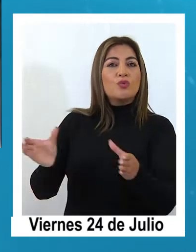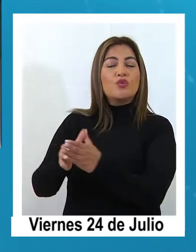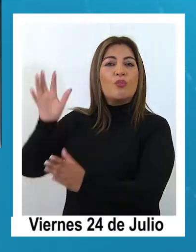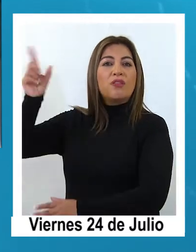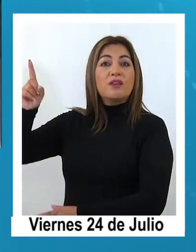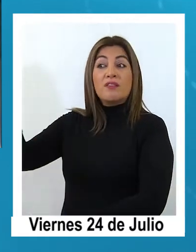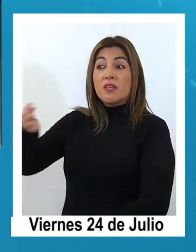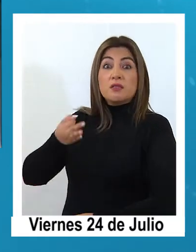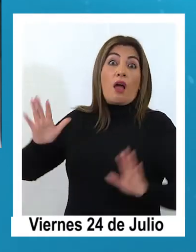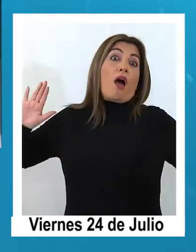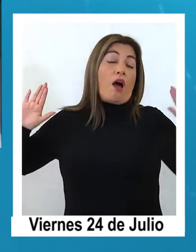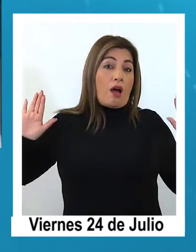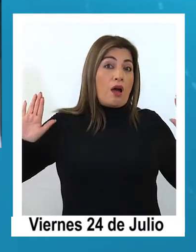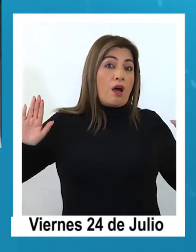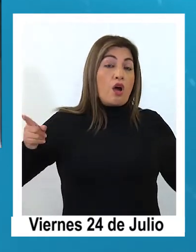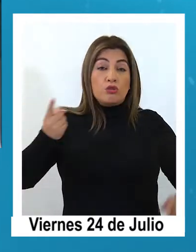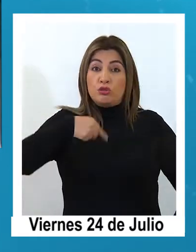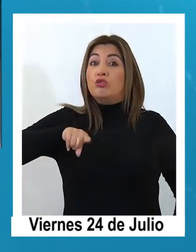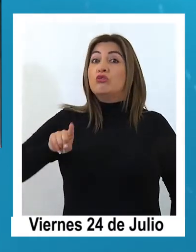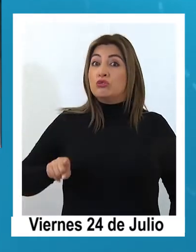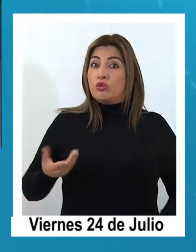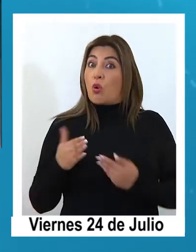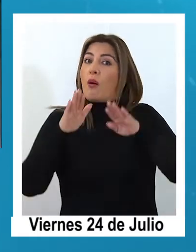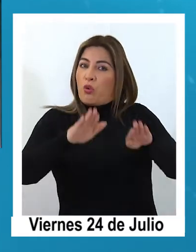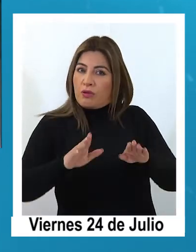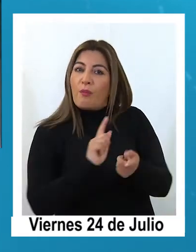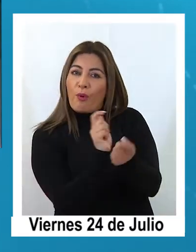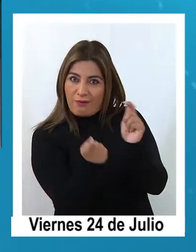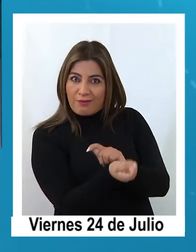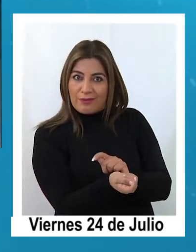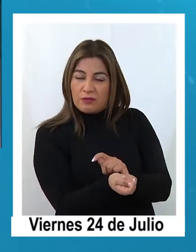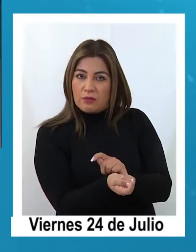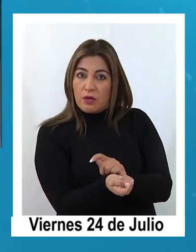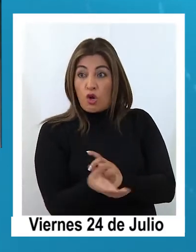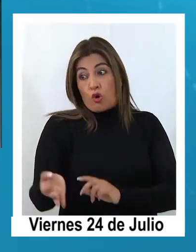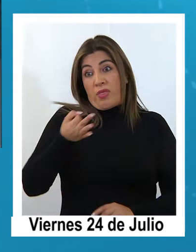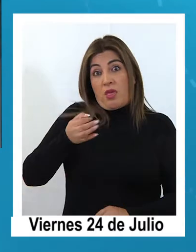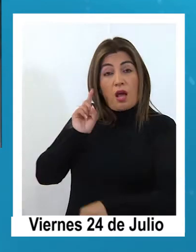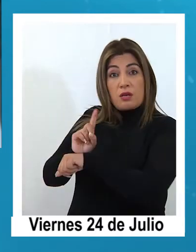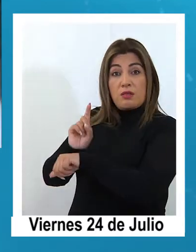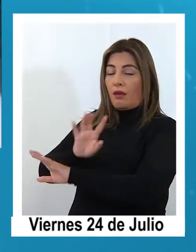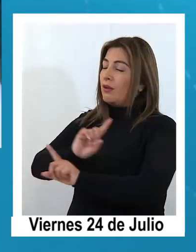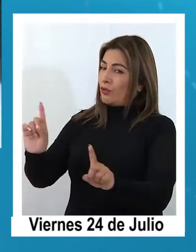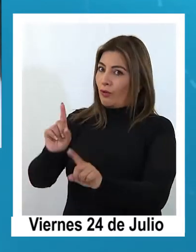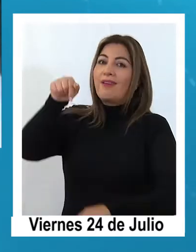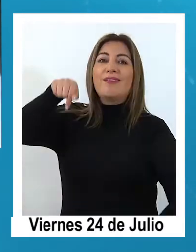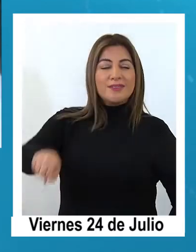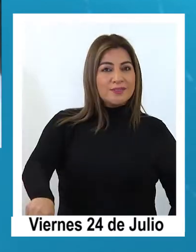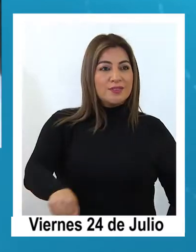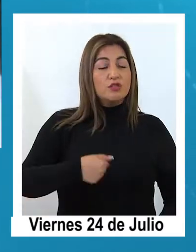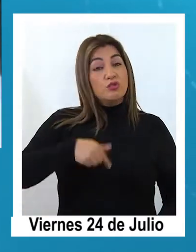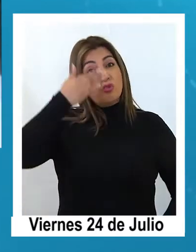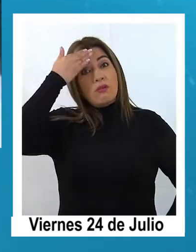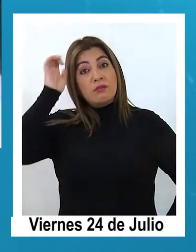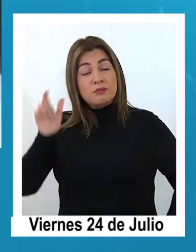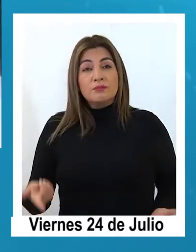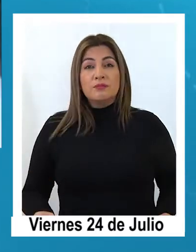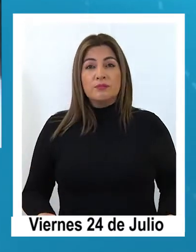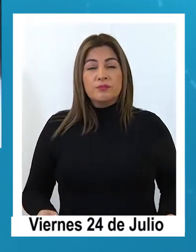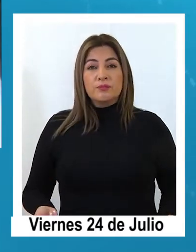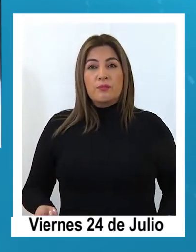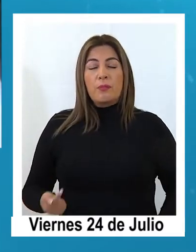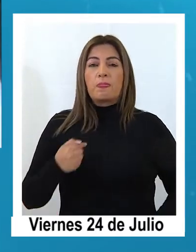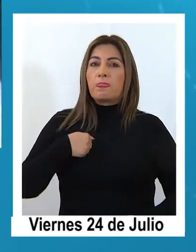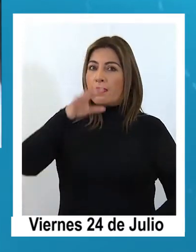de la derecha que va a decir, ah, pero nosotros sí fuimos favorables al cambio. No nos pueden decir, ¿no? En ese sentido, yo creo que,